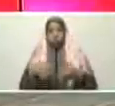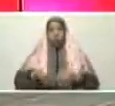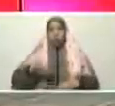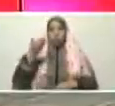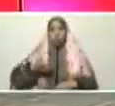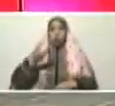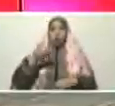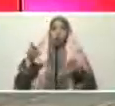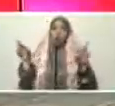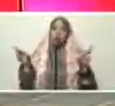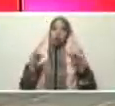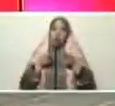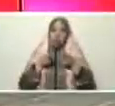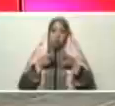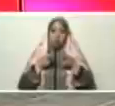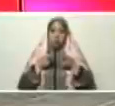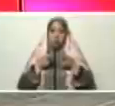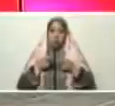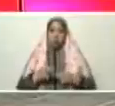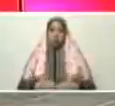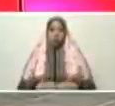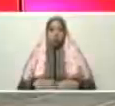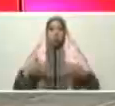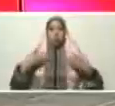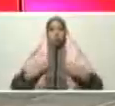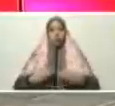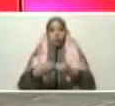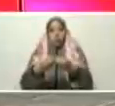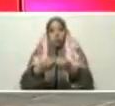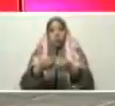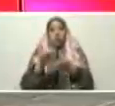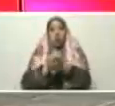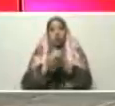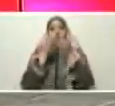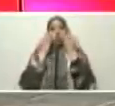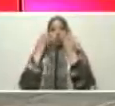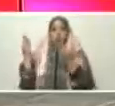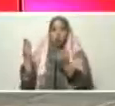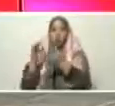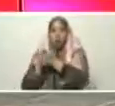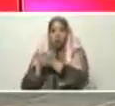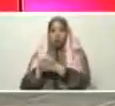resumen eso sí conjuntamente con rodolfo sanz